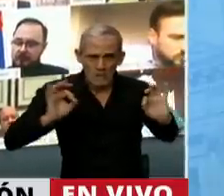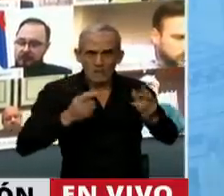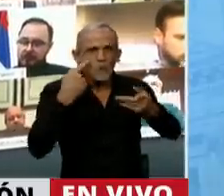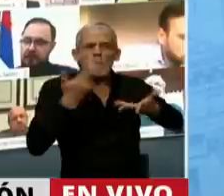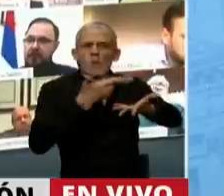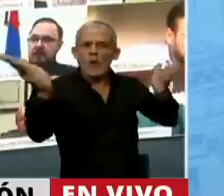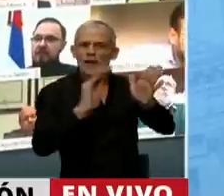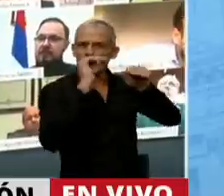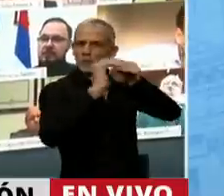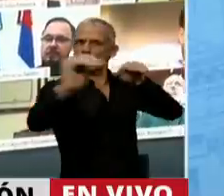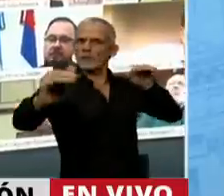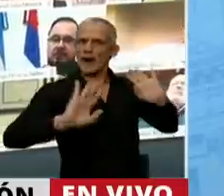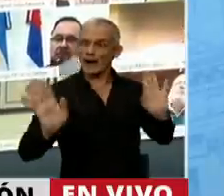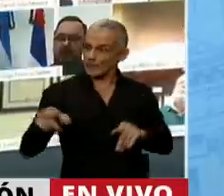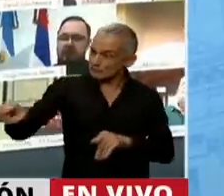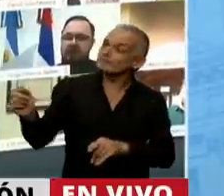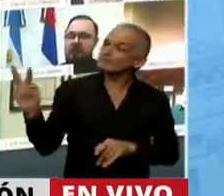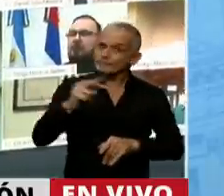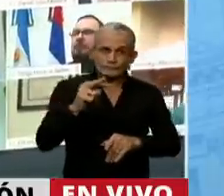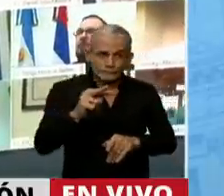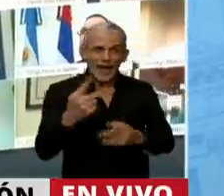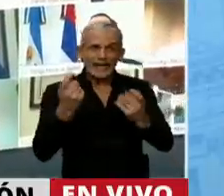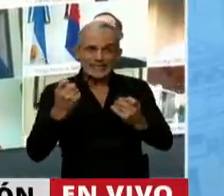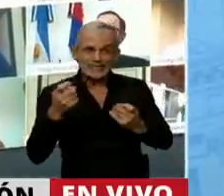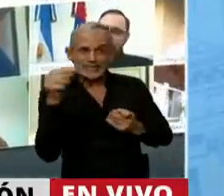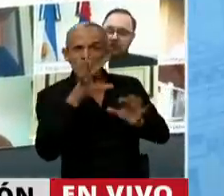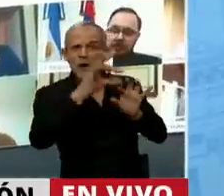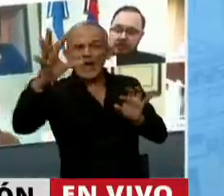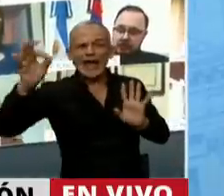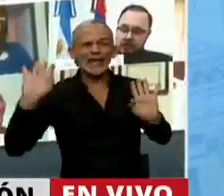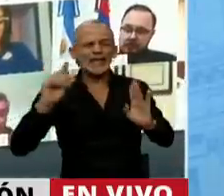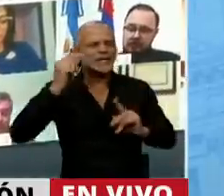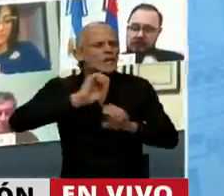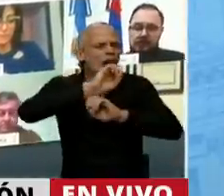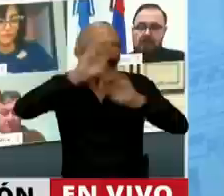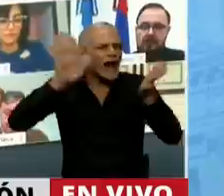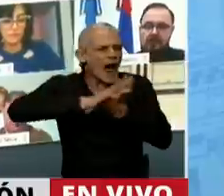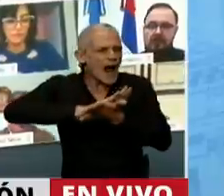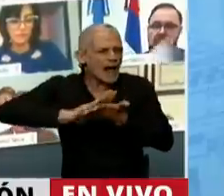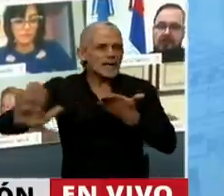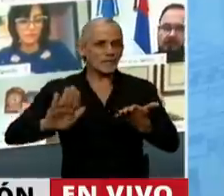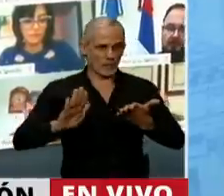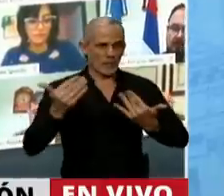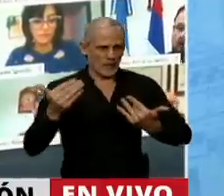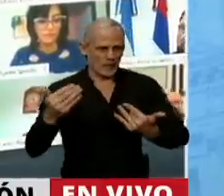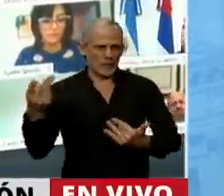es un ámbito de comparación de precios y de transparencia a la hora de generar